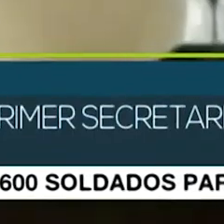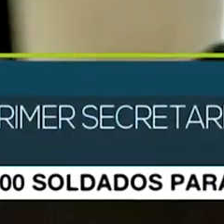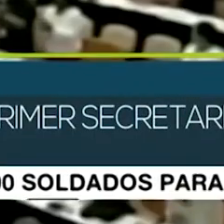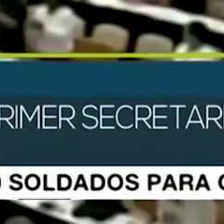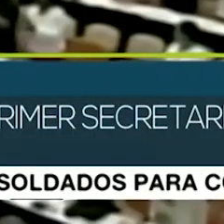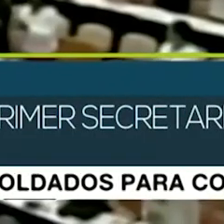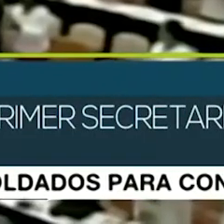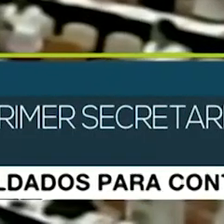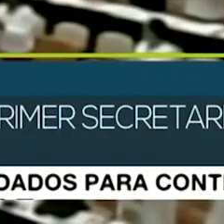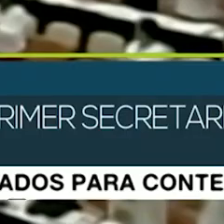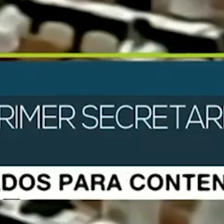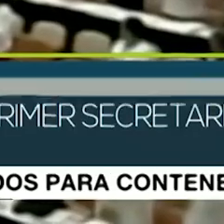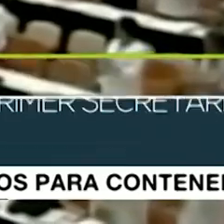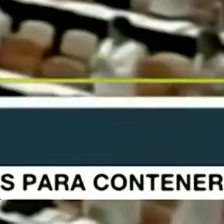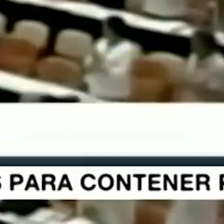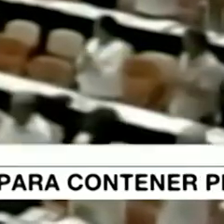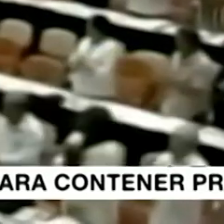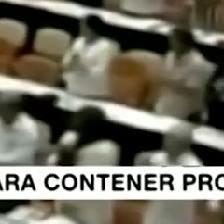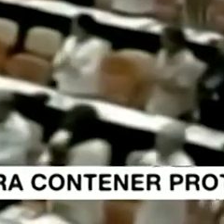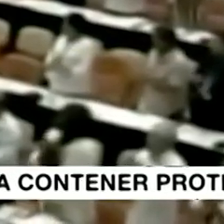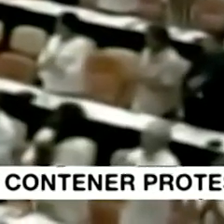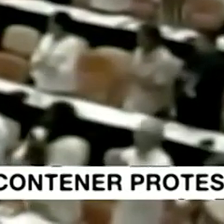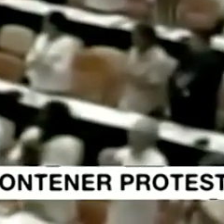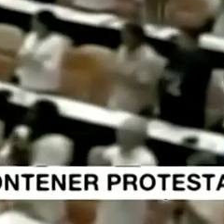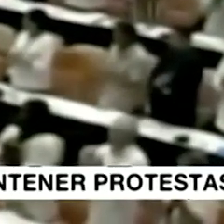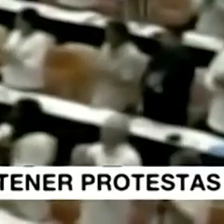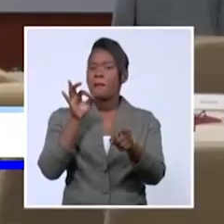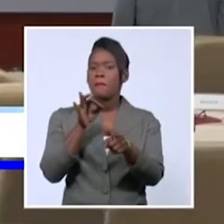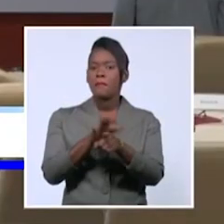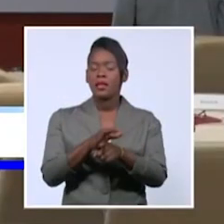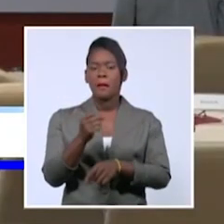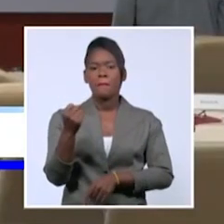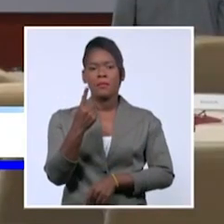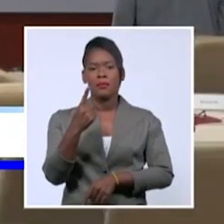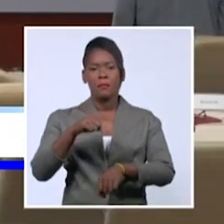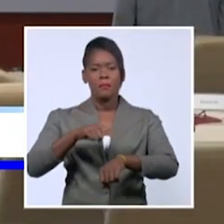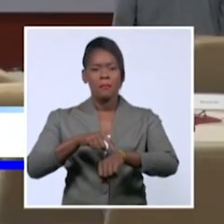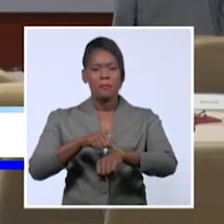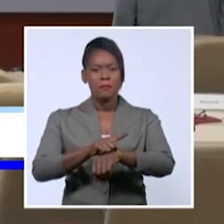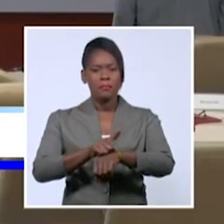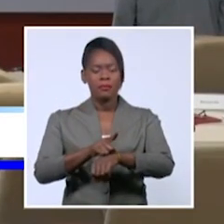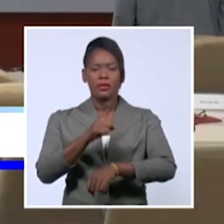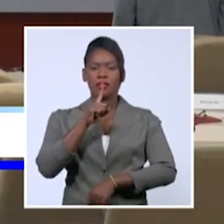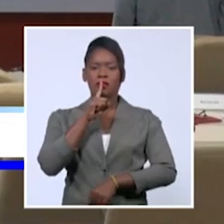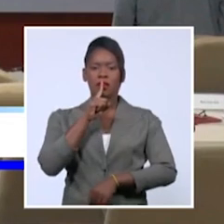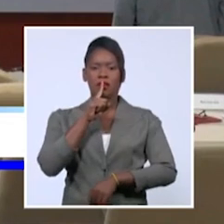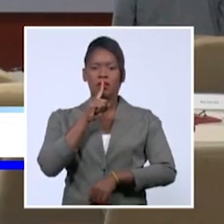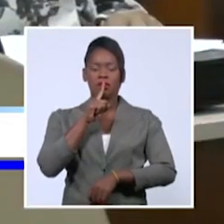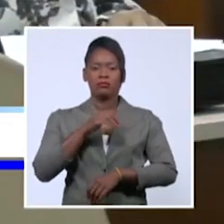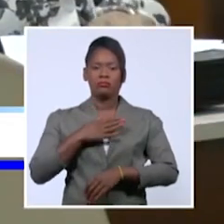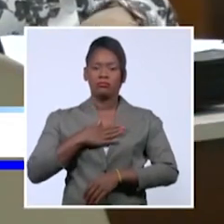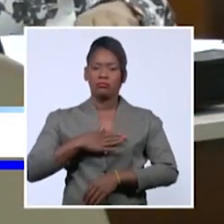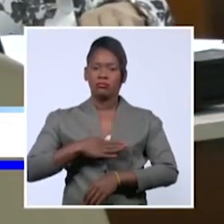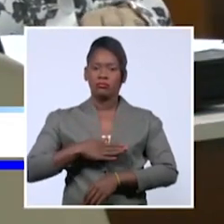turismo. Restableció las relaciones con Estados Unidos, renegoció la deuda externa, facilitó el diálogo de paz